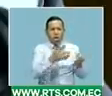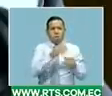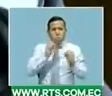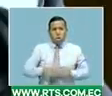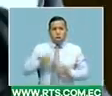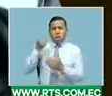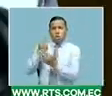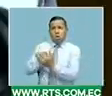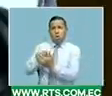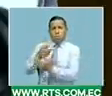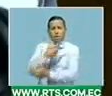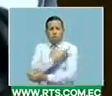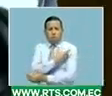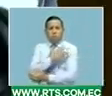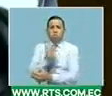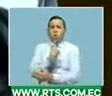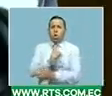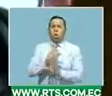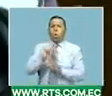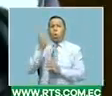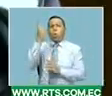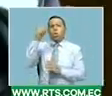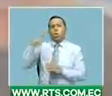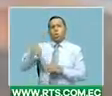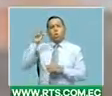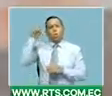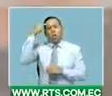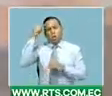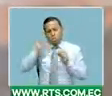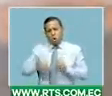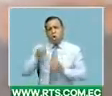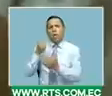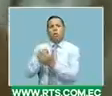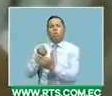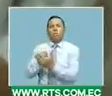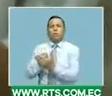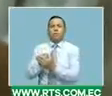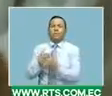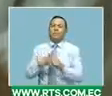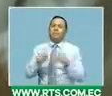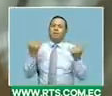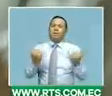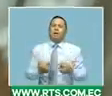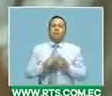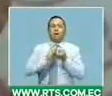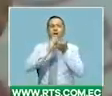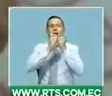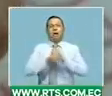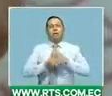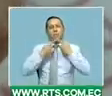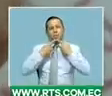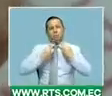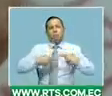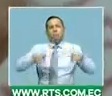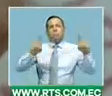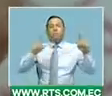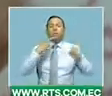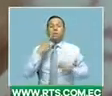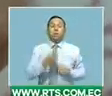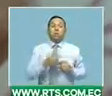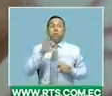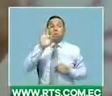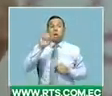salud la encargada de adquirir las dosis. Ahora se abre la posibilidad con el anuncio de inmunizar a no menos de 9 millones de